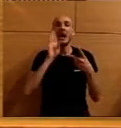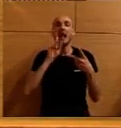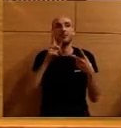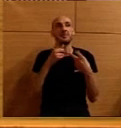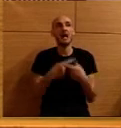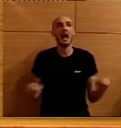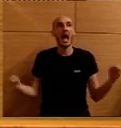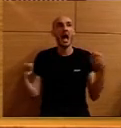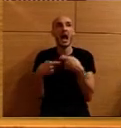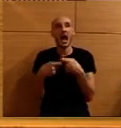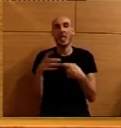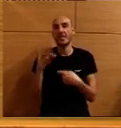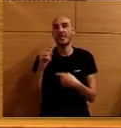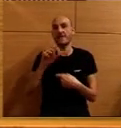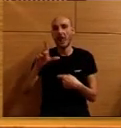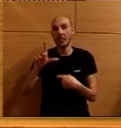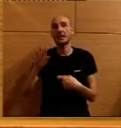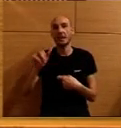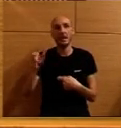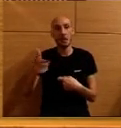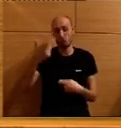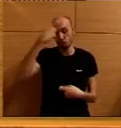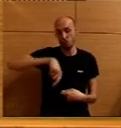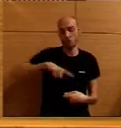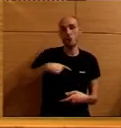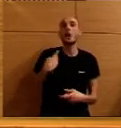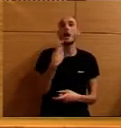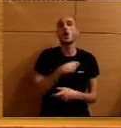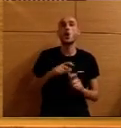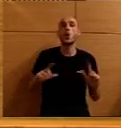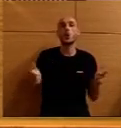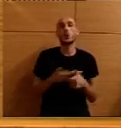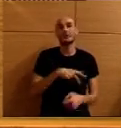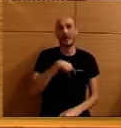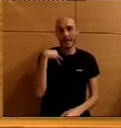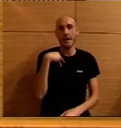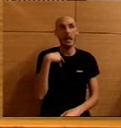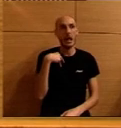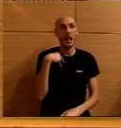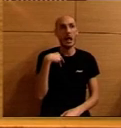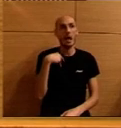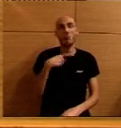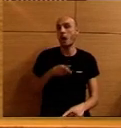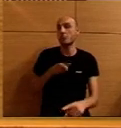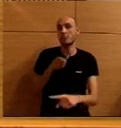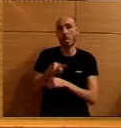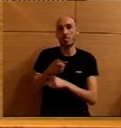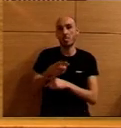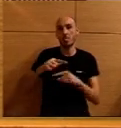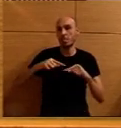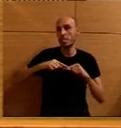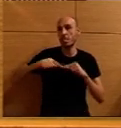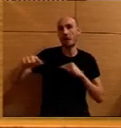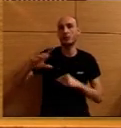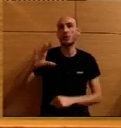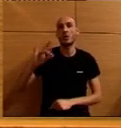yo como presidente del Consejo de Administración, presidente de la Junta General, hicimos un mandato a Divalterra. Evidentemente yo